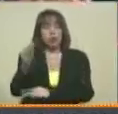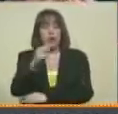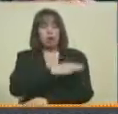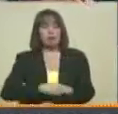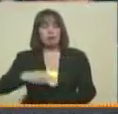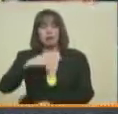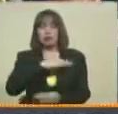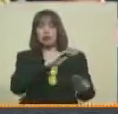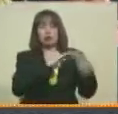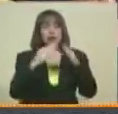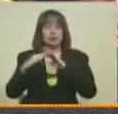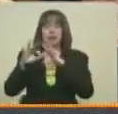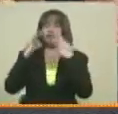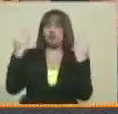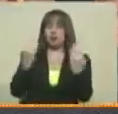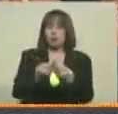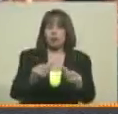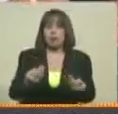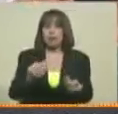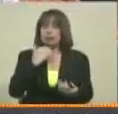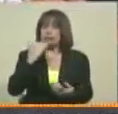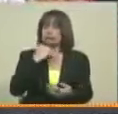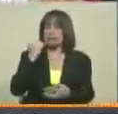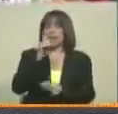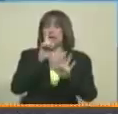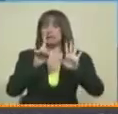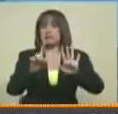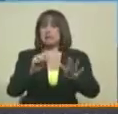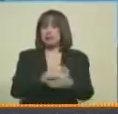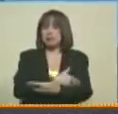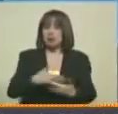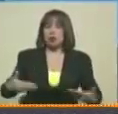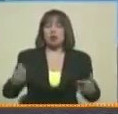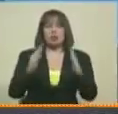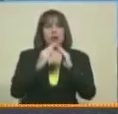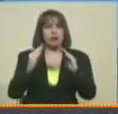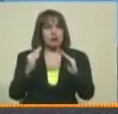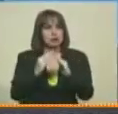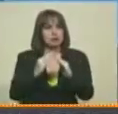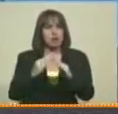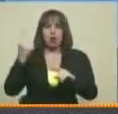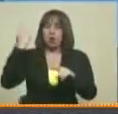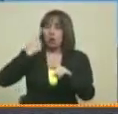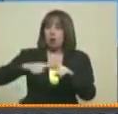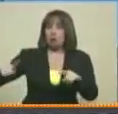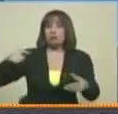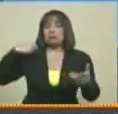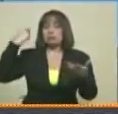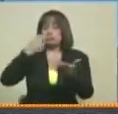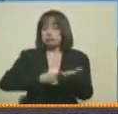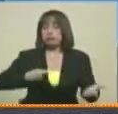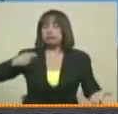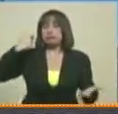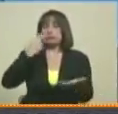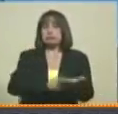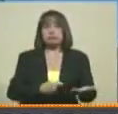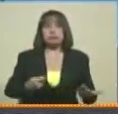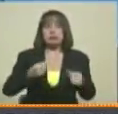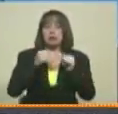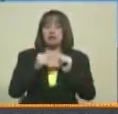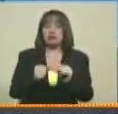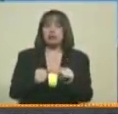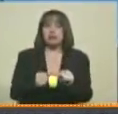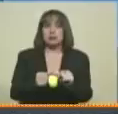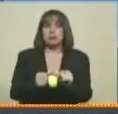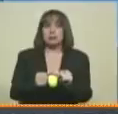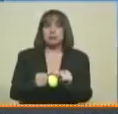Hogares de la Patria. Vamos rumbo a 6 millones de hogares. Por otro lado, tenemos que regularizar y estabilizar